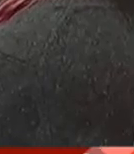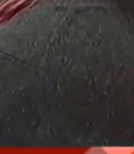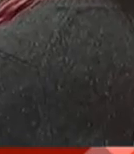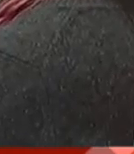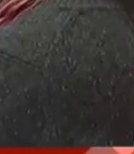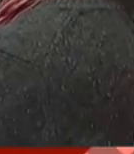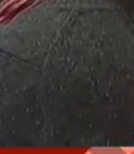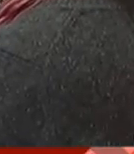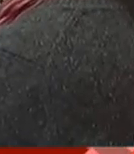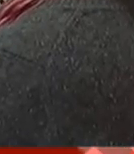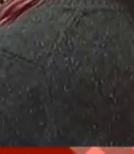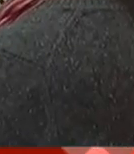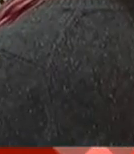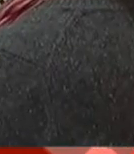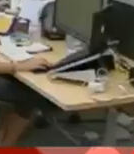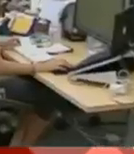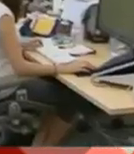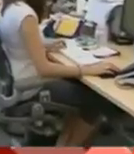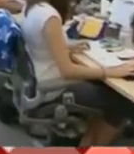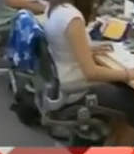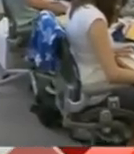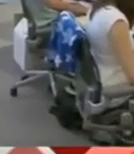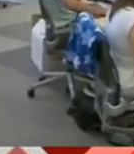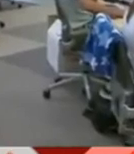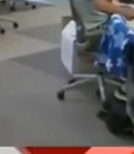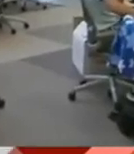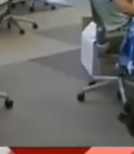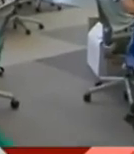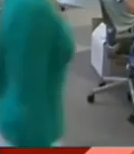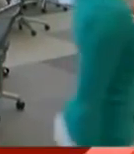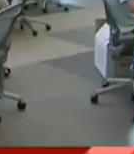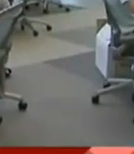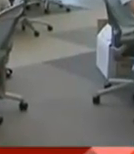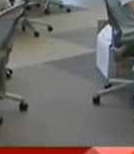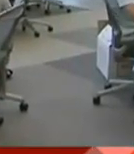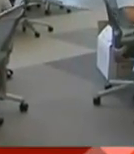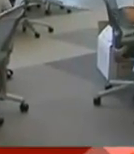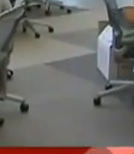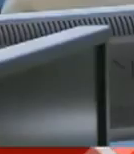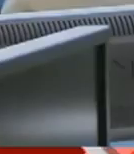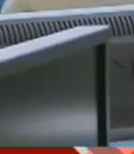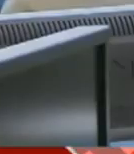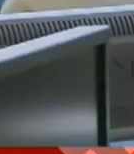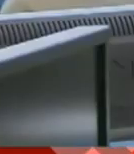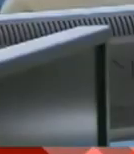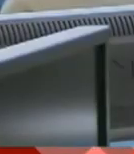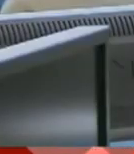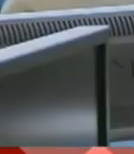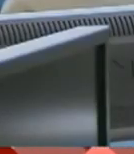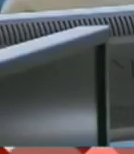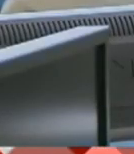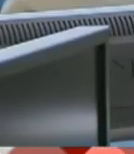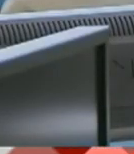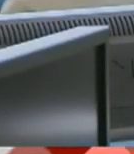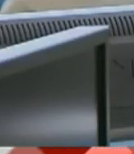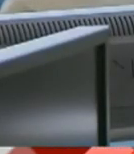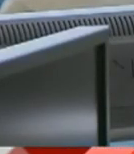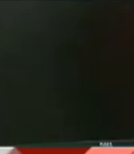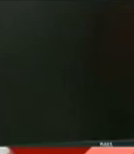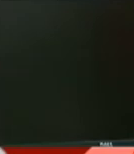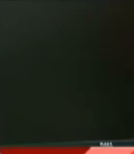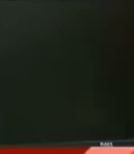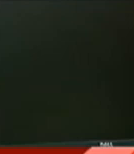círculo de líderes tecnológicos de Silicon Valley. De hecho, hizo inversiones en una empresa tecnológica de Jared Kushner,